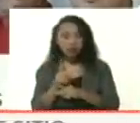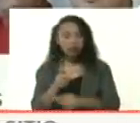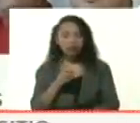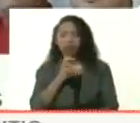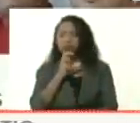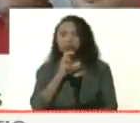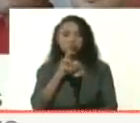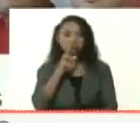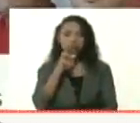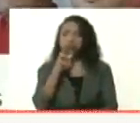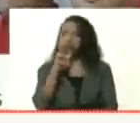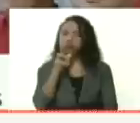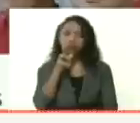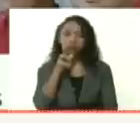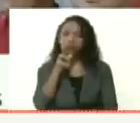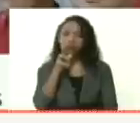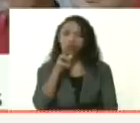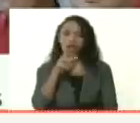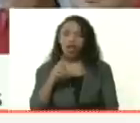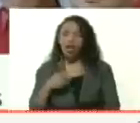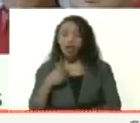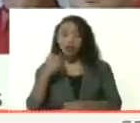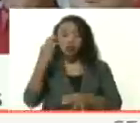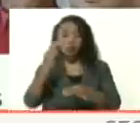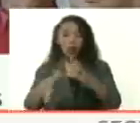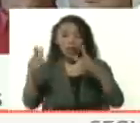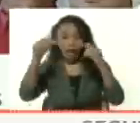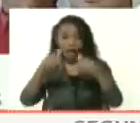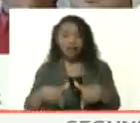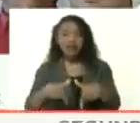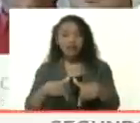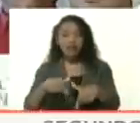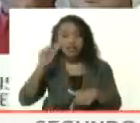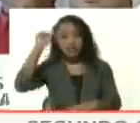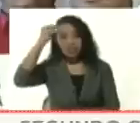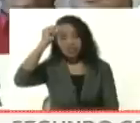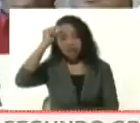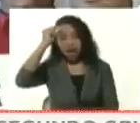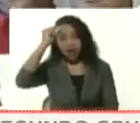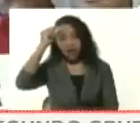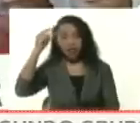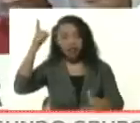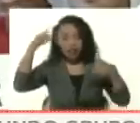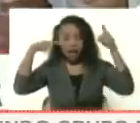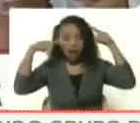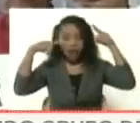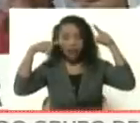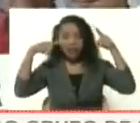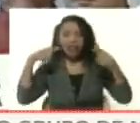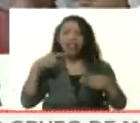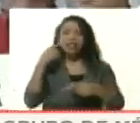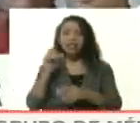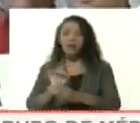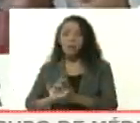es terrible. Afortunadamente aquí, Hugo Chávez echó de Venezuela al Fondo Monetario